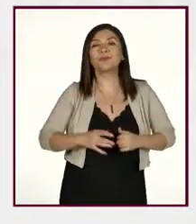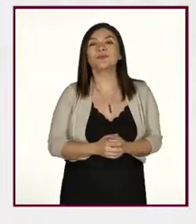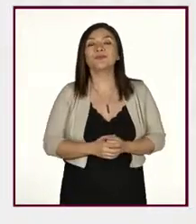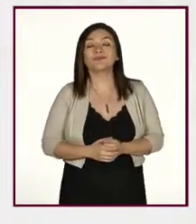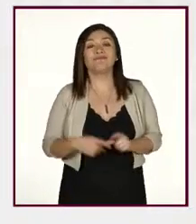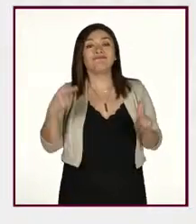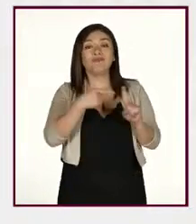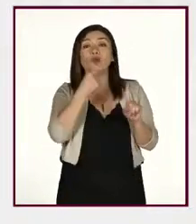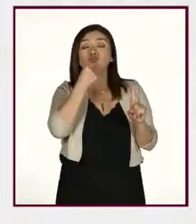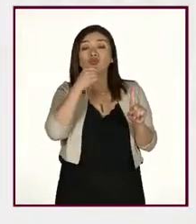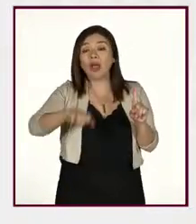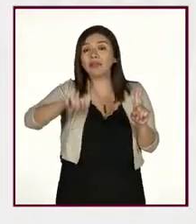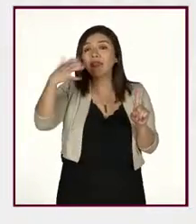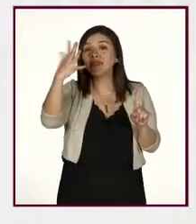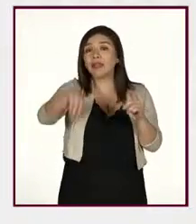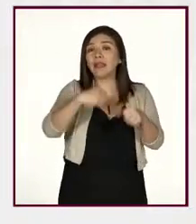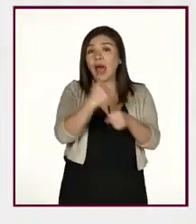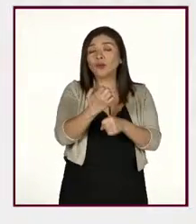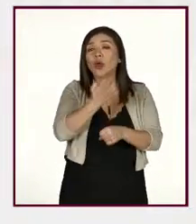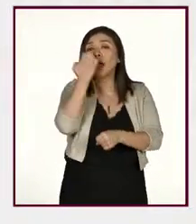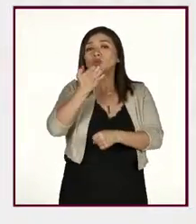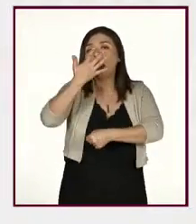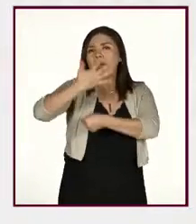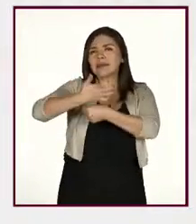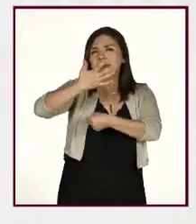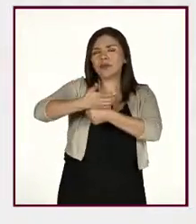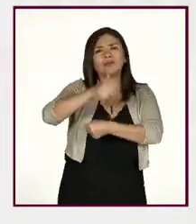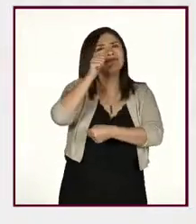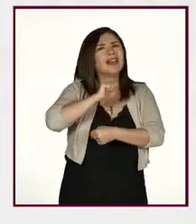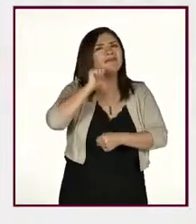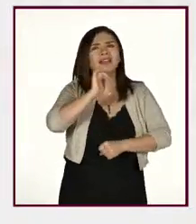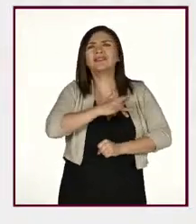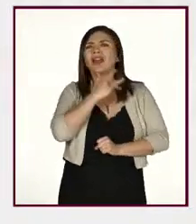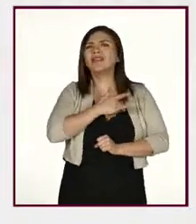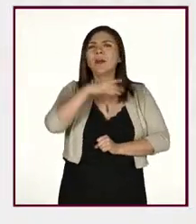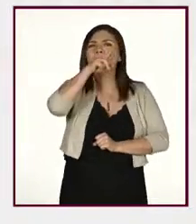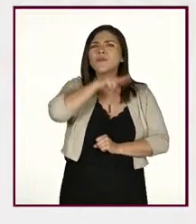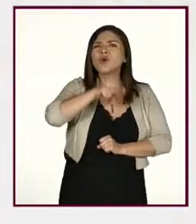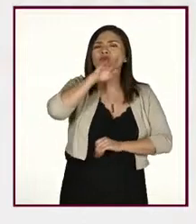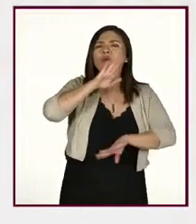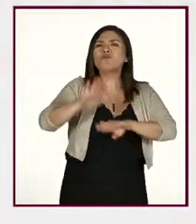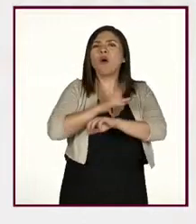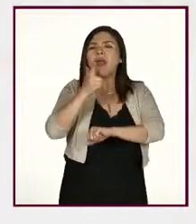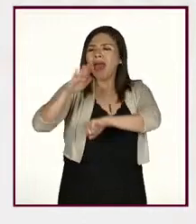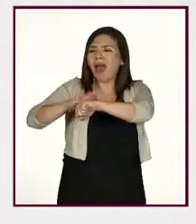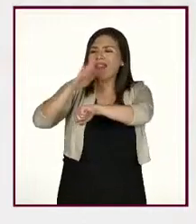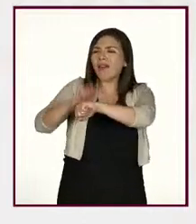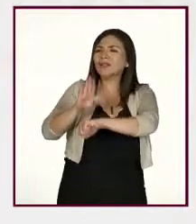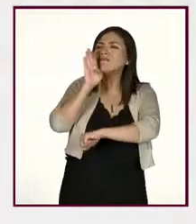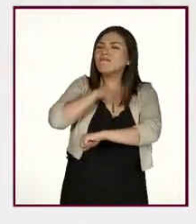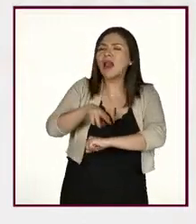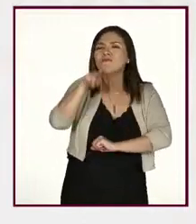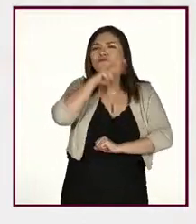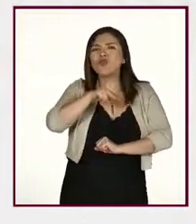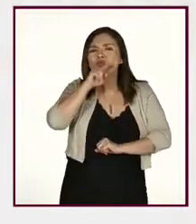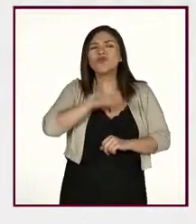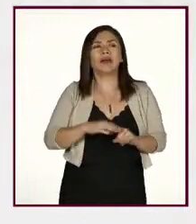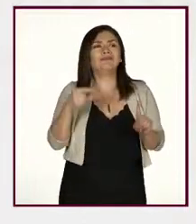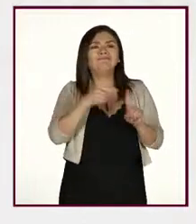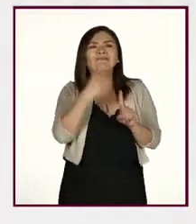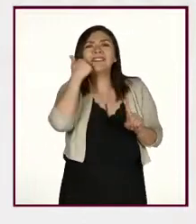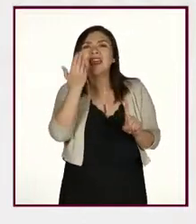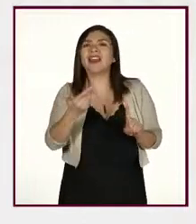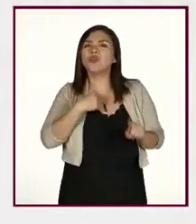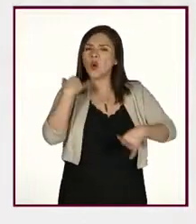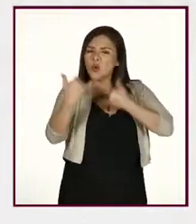Entonces, Juanito tiene 10 años, cursa el 5º grado y siempre está preocupado. Le preocupan sus calificaciones, ser lo suficientemente